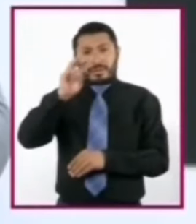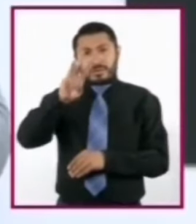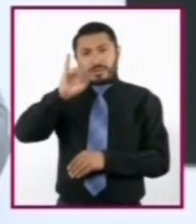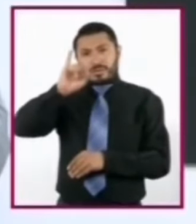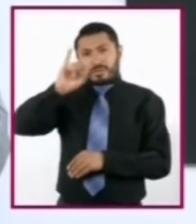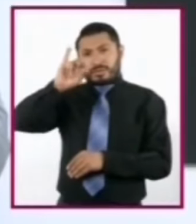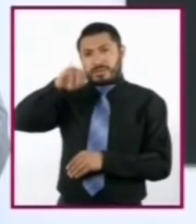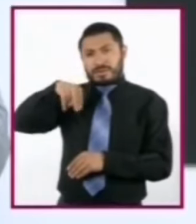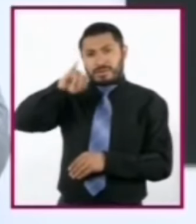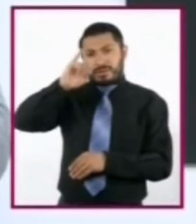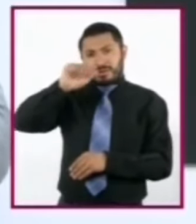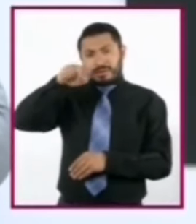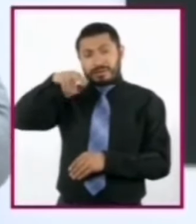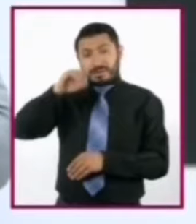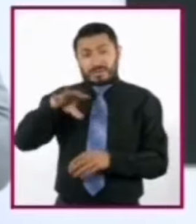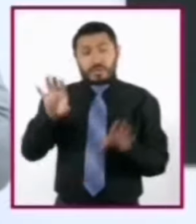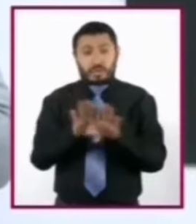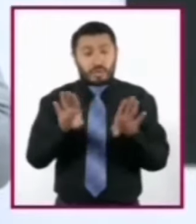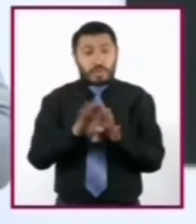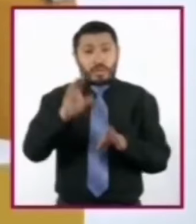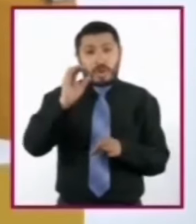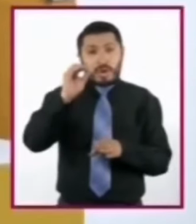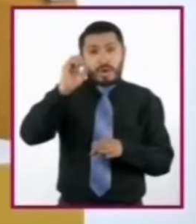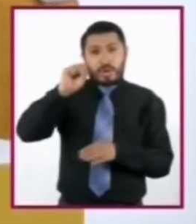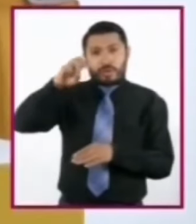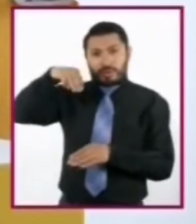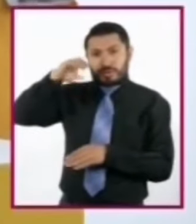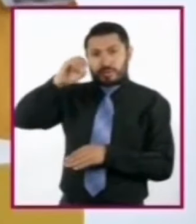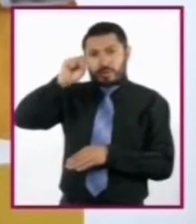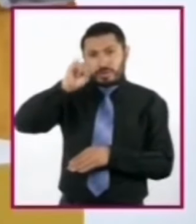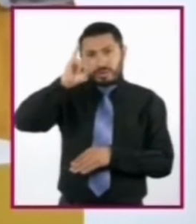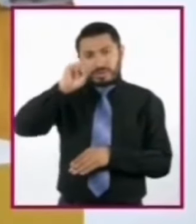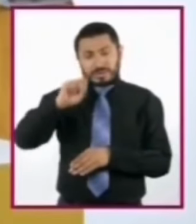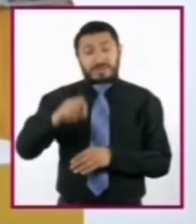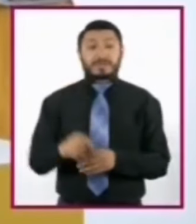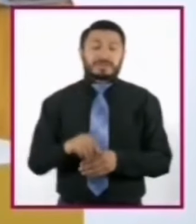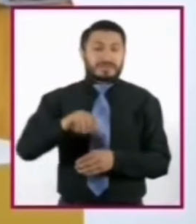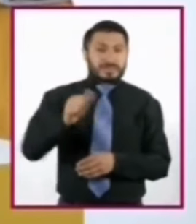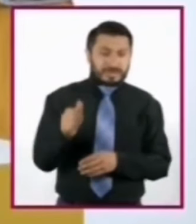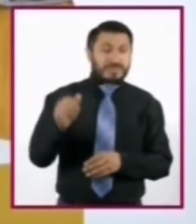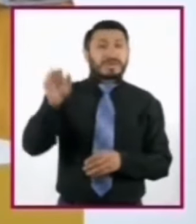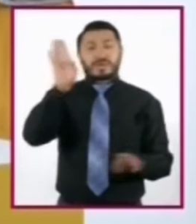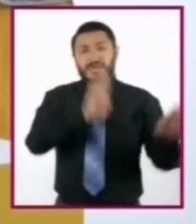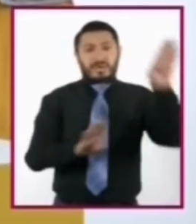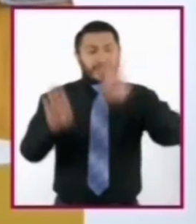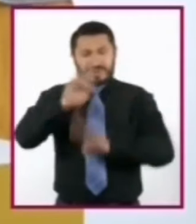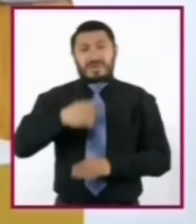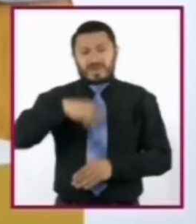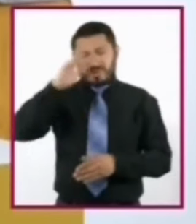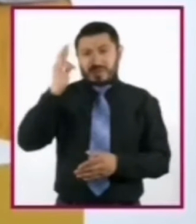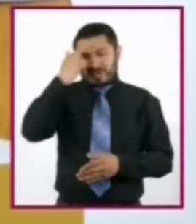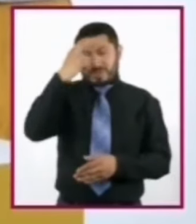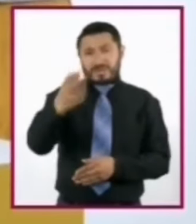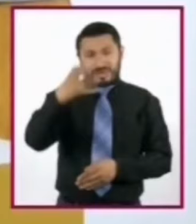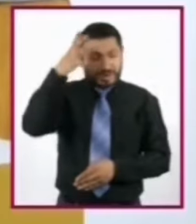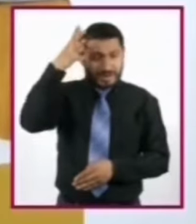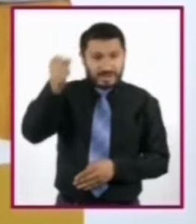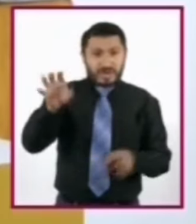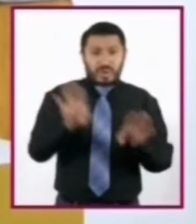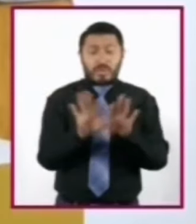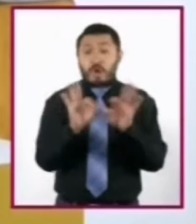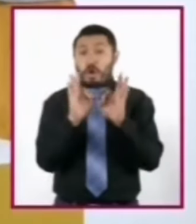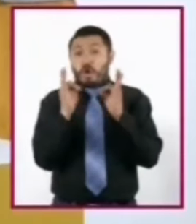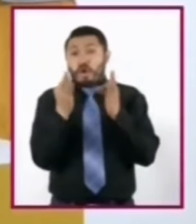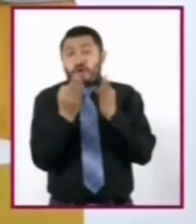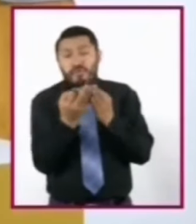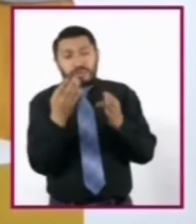el transporte de moléculas dentro de las células. De las clases de biología recuerdo que la ósmosis celular es la forma por la que